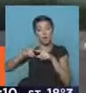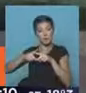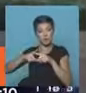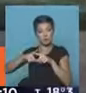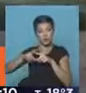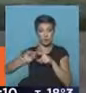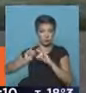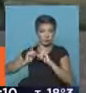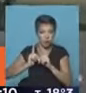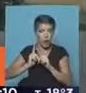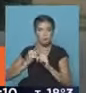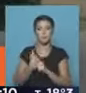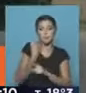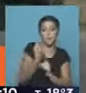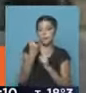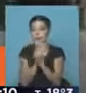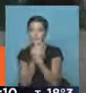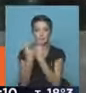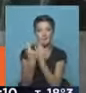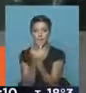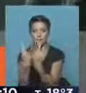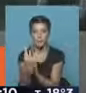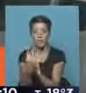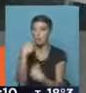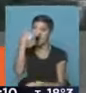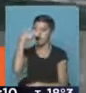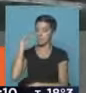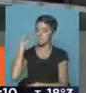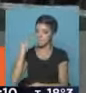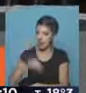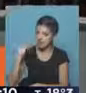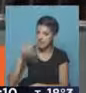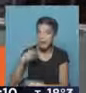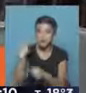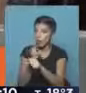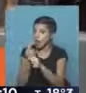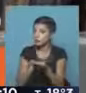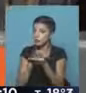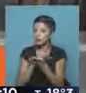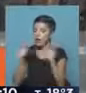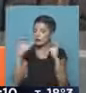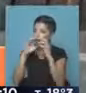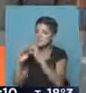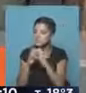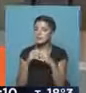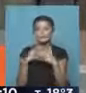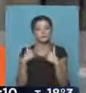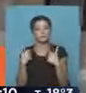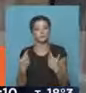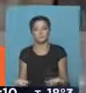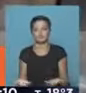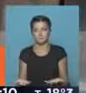se alternaban en el gobierno. Como vienen fracasando en la resolución de la crisis, entonces...